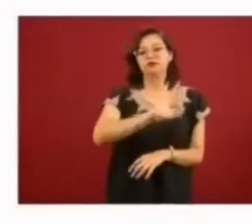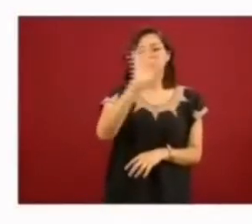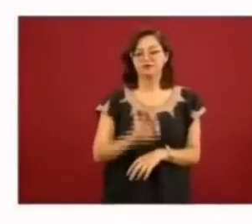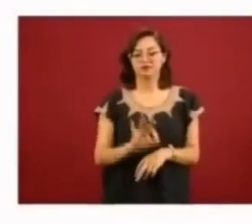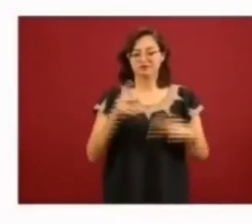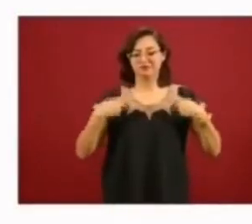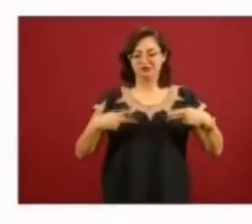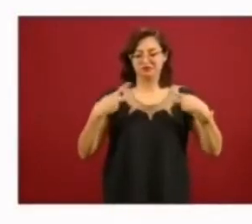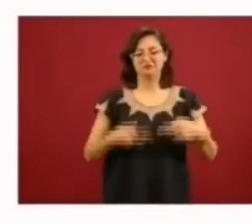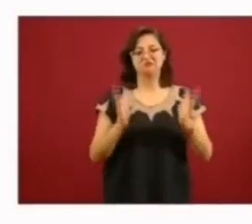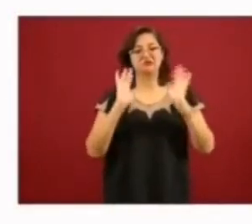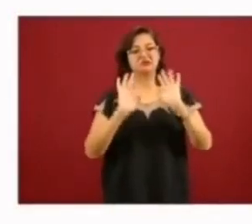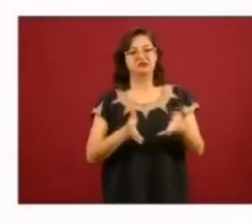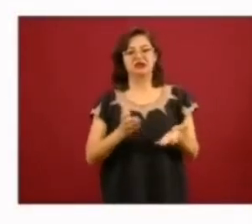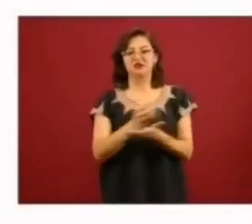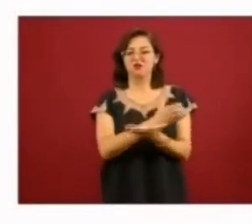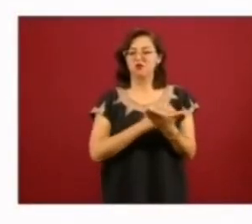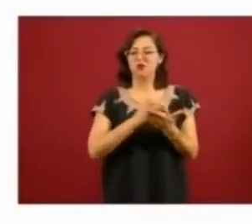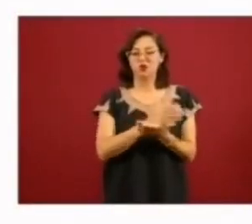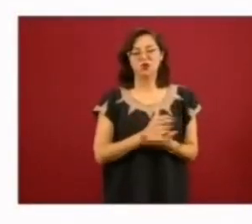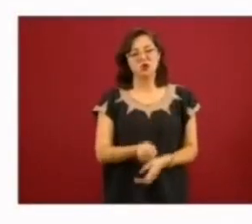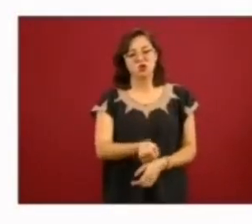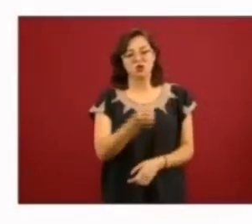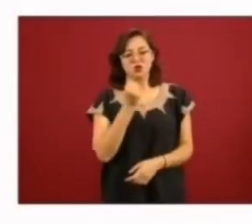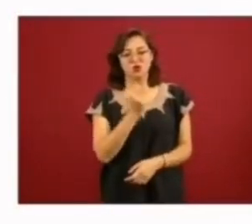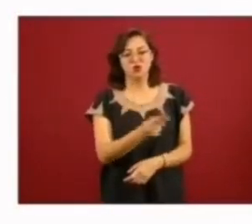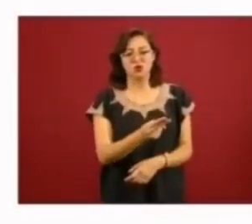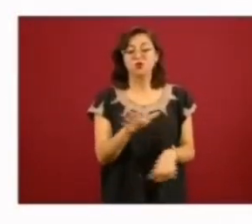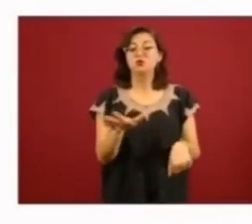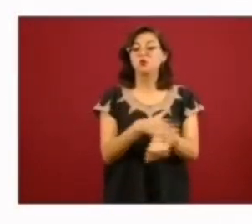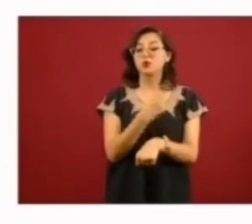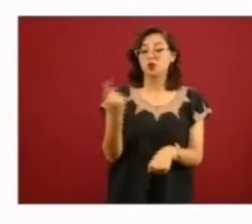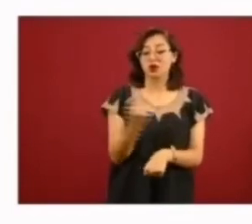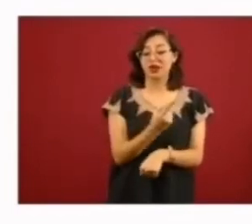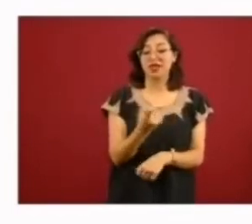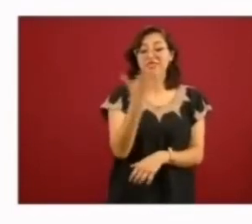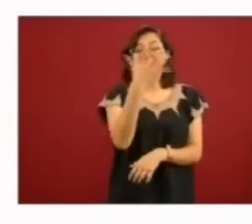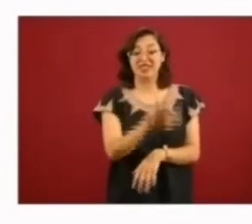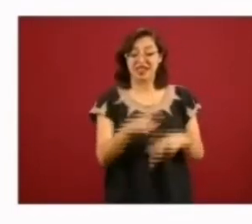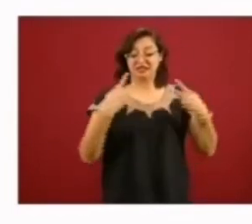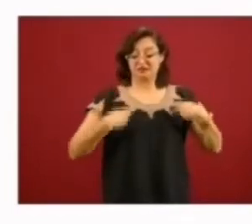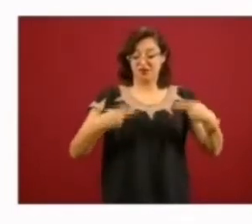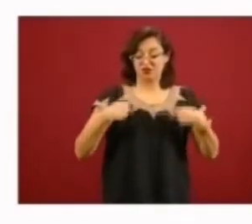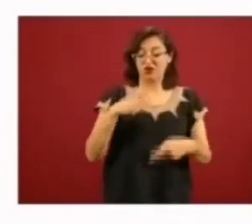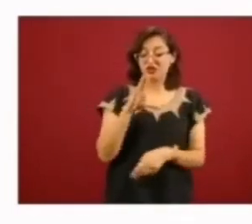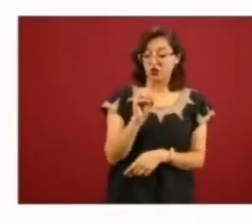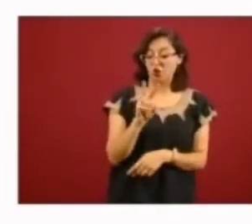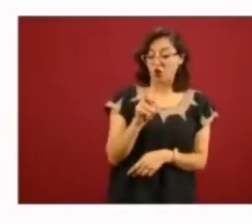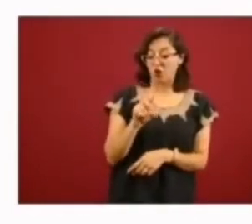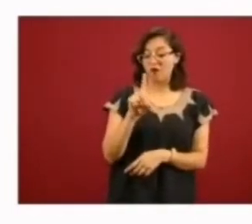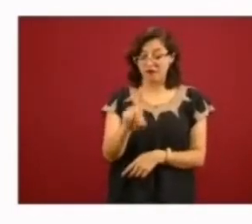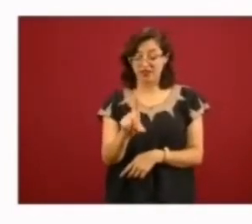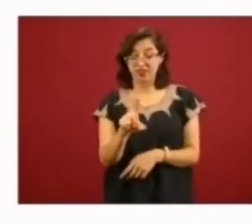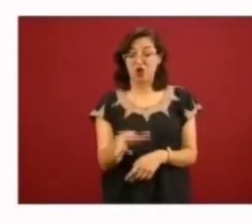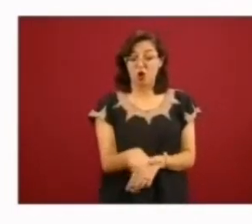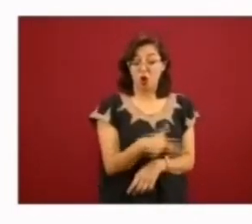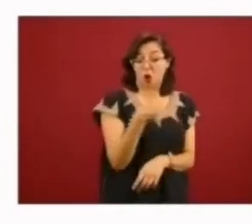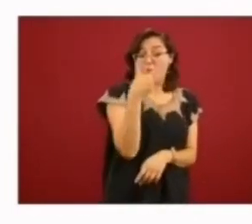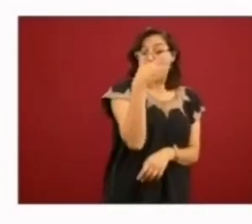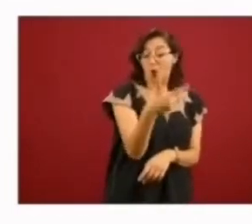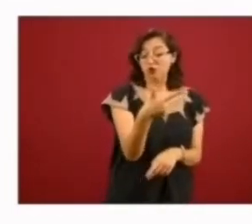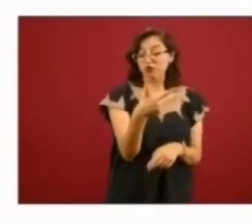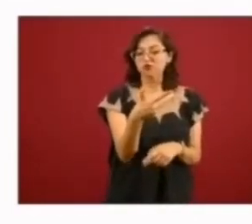porque afortunadamente 8 de cada 10 personas con COVID tienen una enfermedad que se limita